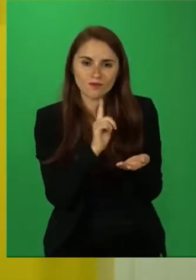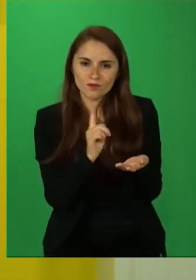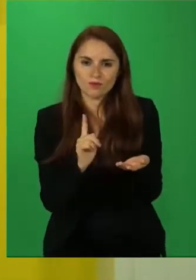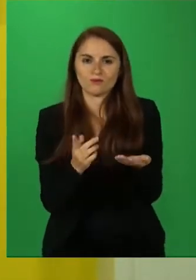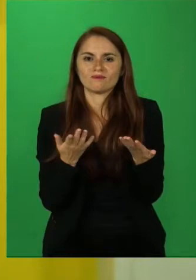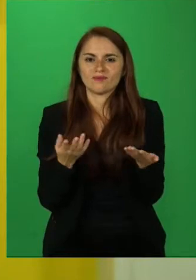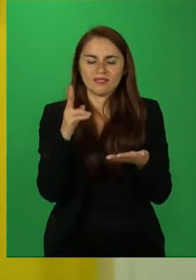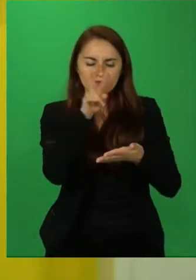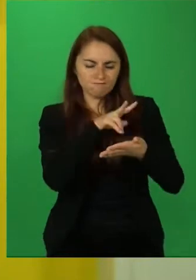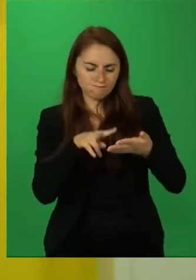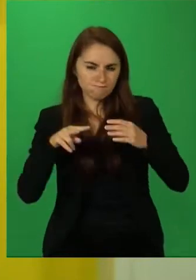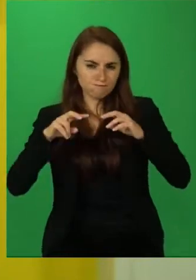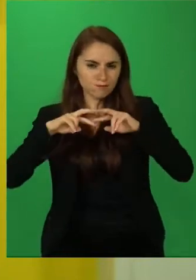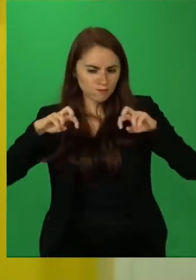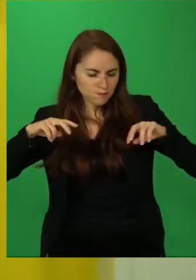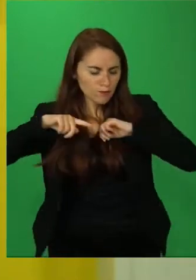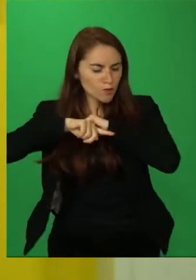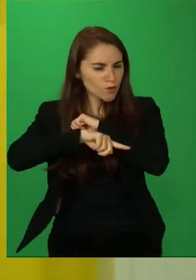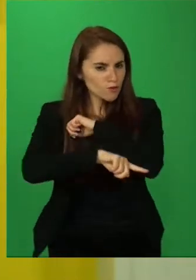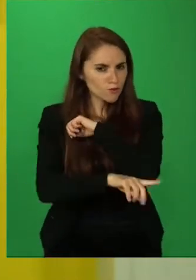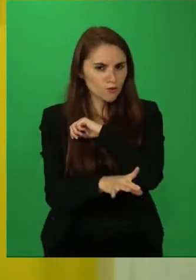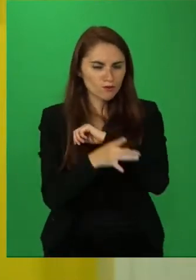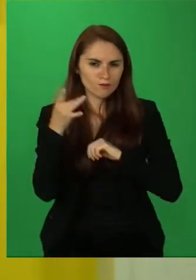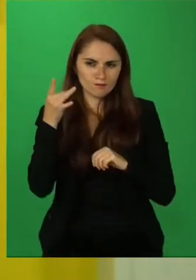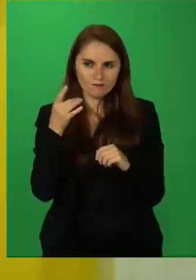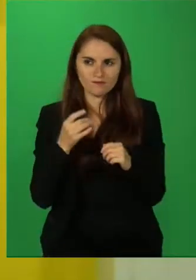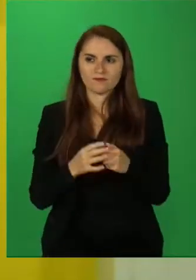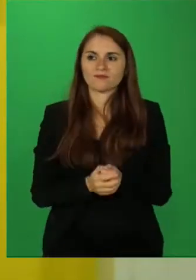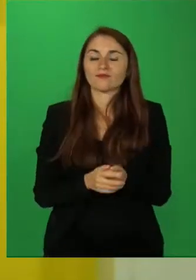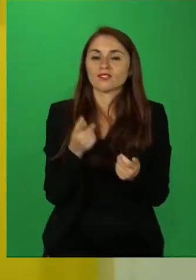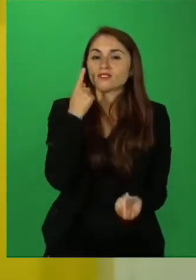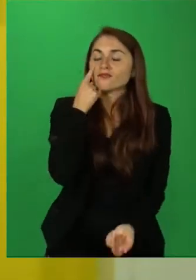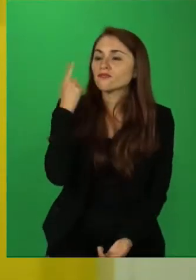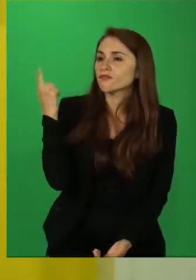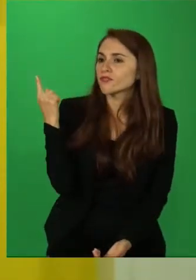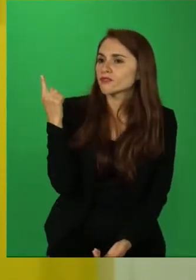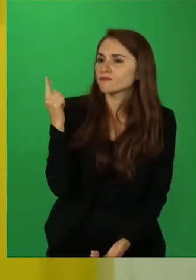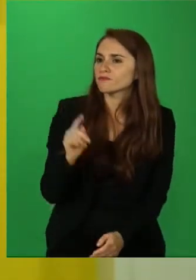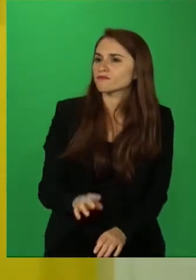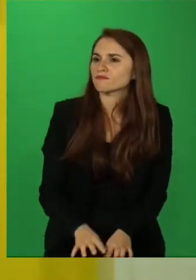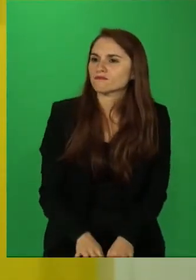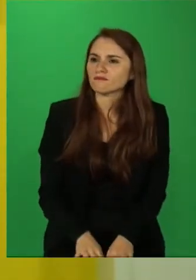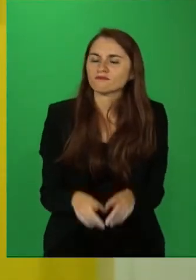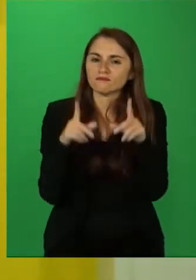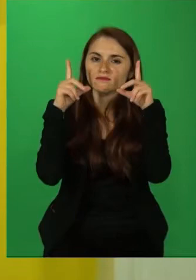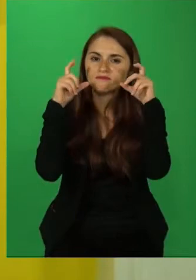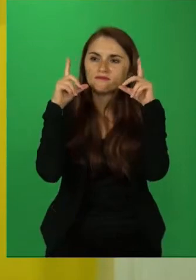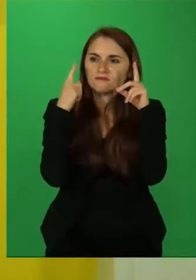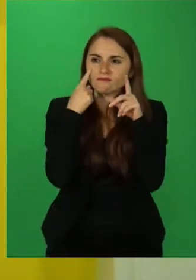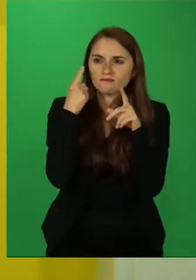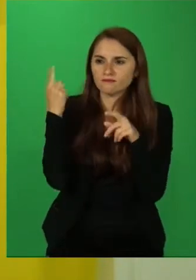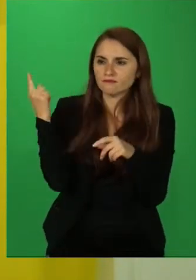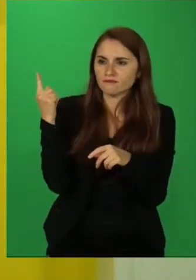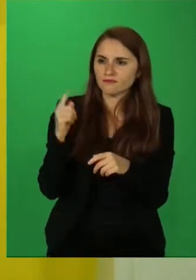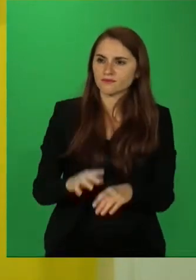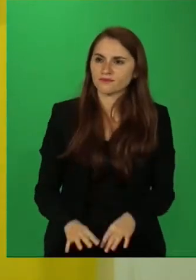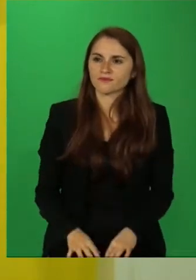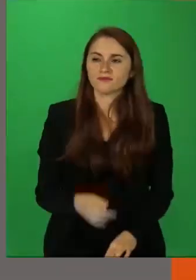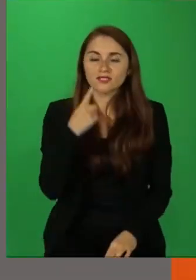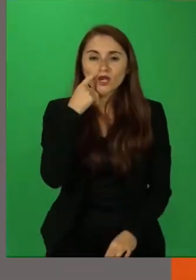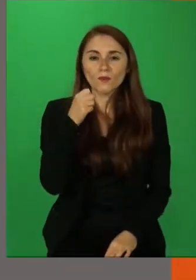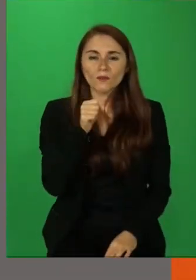atención acá. Fíjate. ¿Qué ves acá? Un señor que está fíjate, hablando por